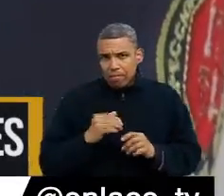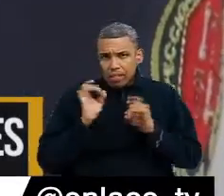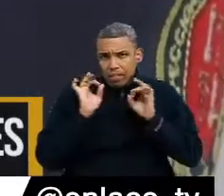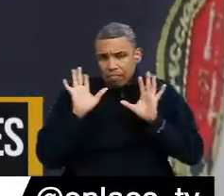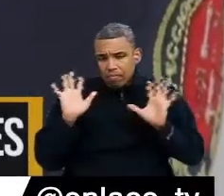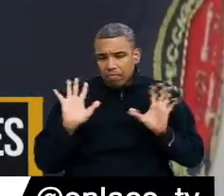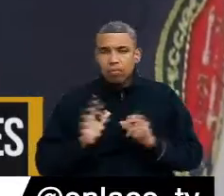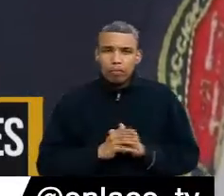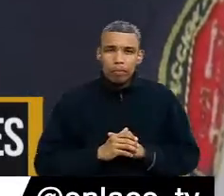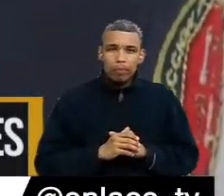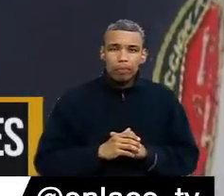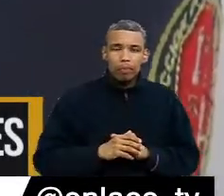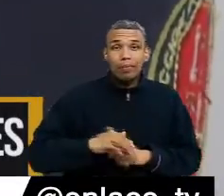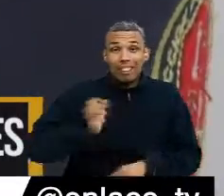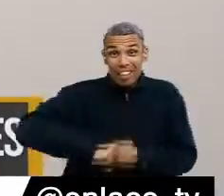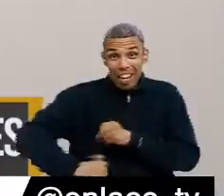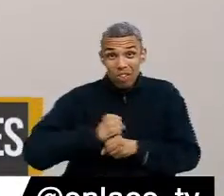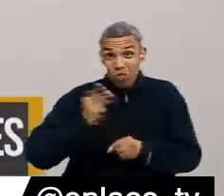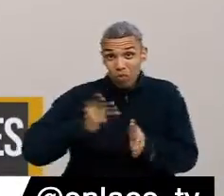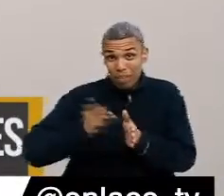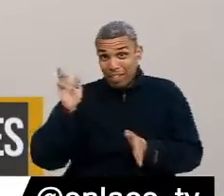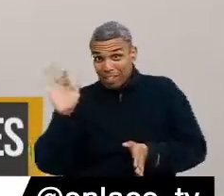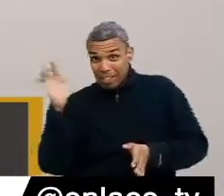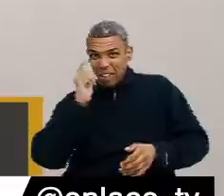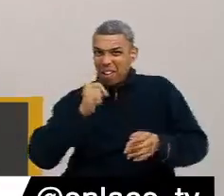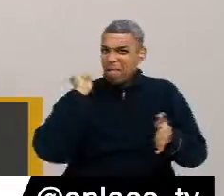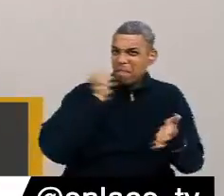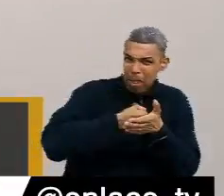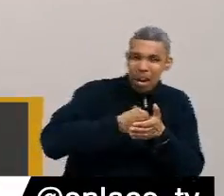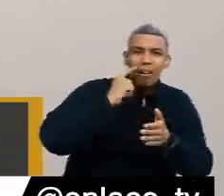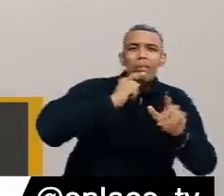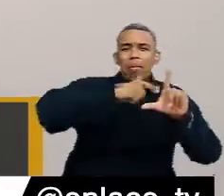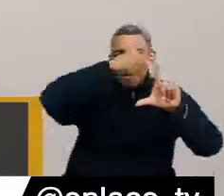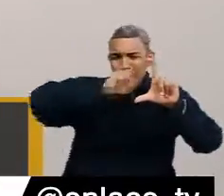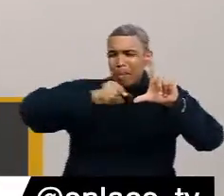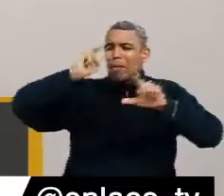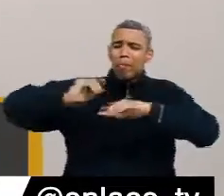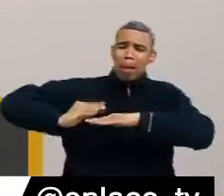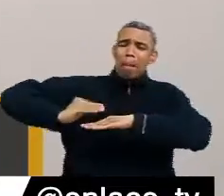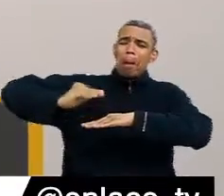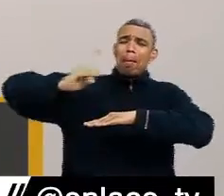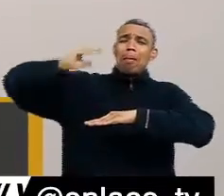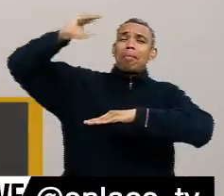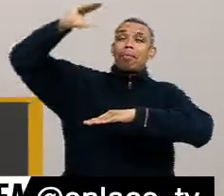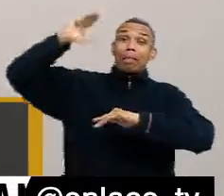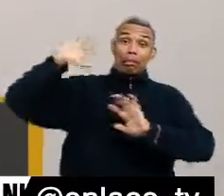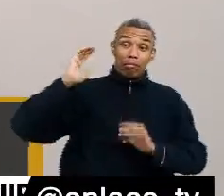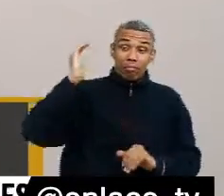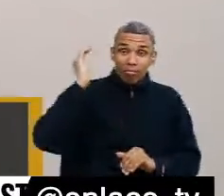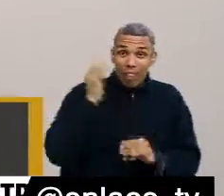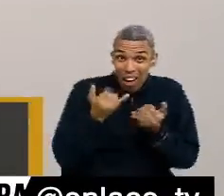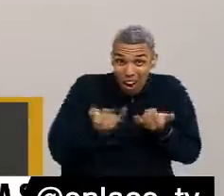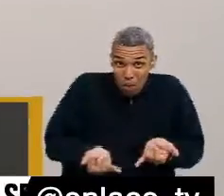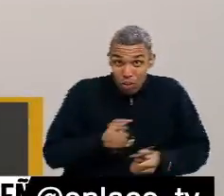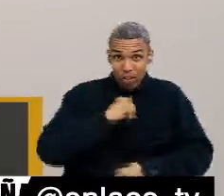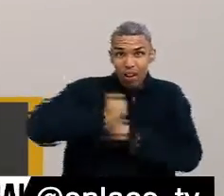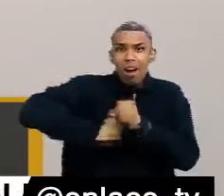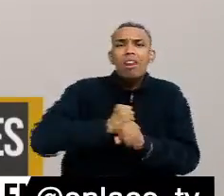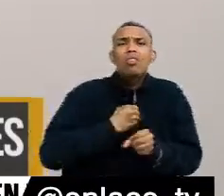en comparación con el 2015. Sí, efectivamente, a la fecha, hasta el 30 de junio, han ocurrido